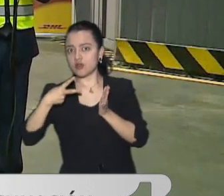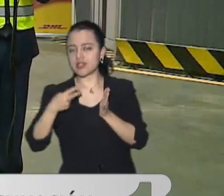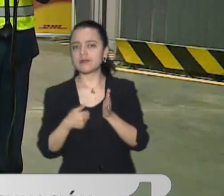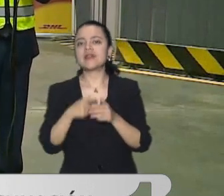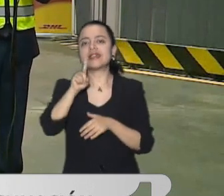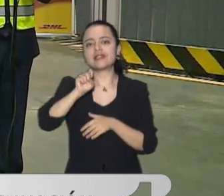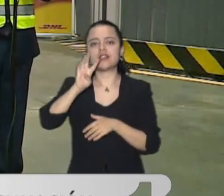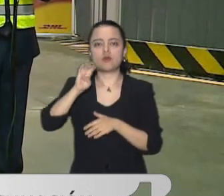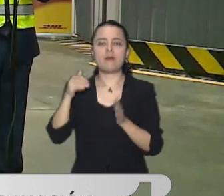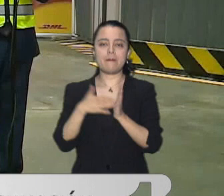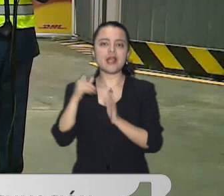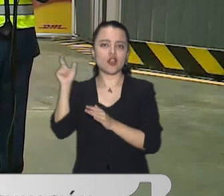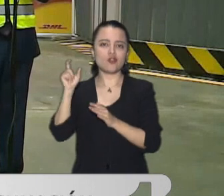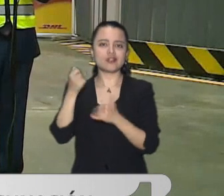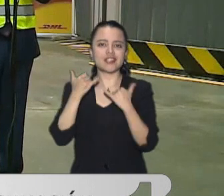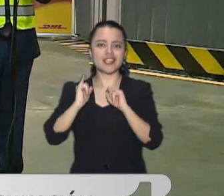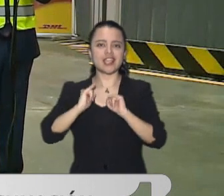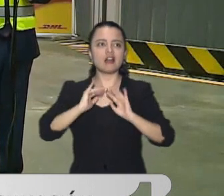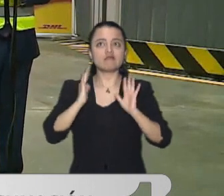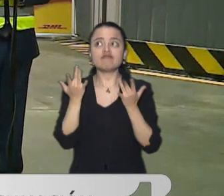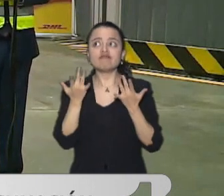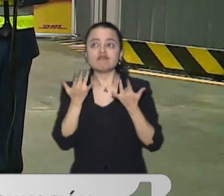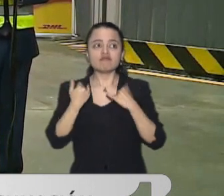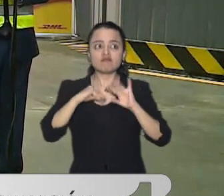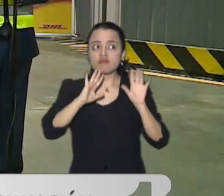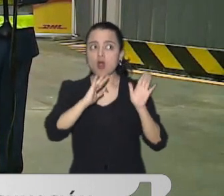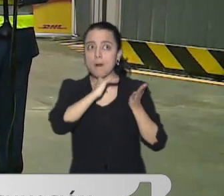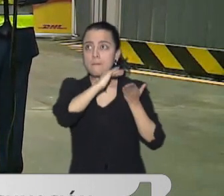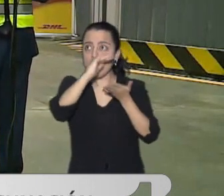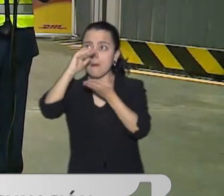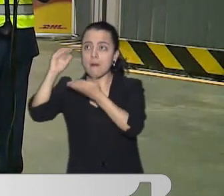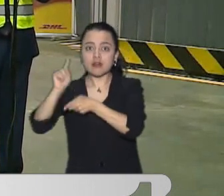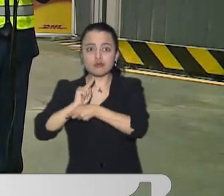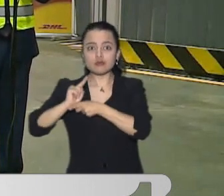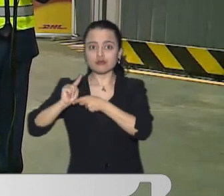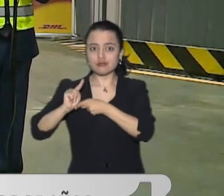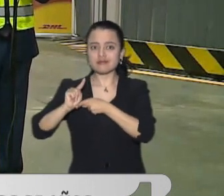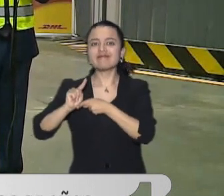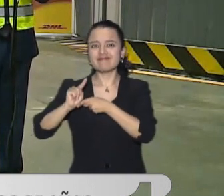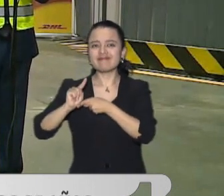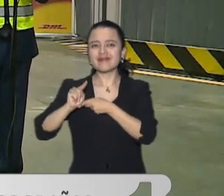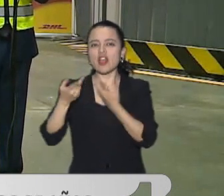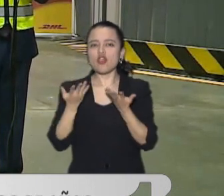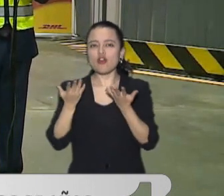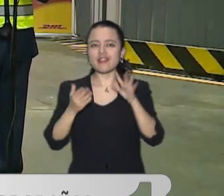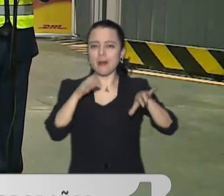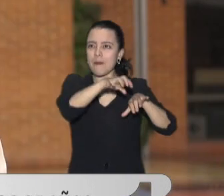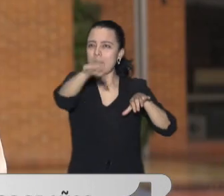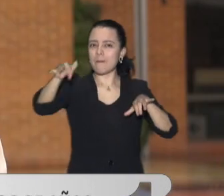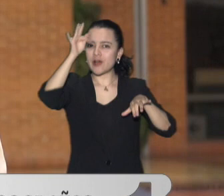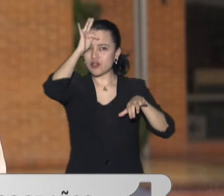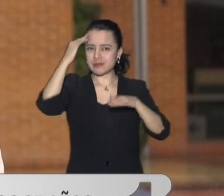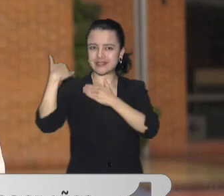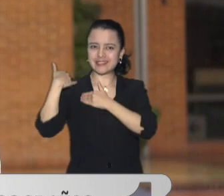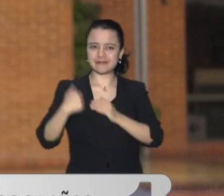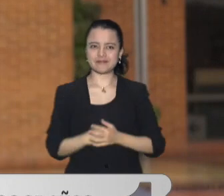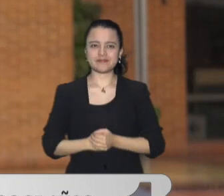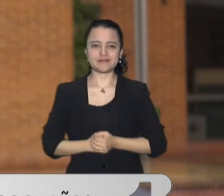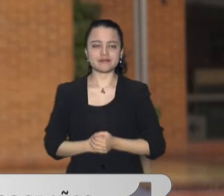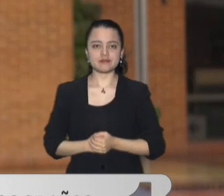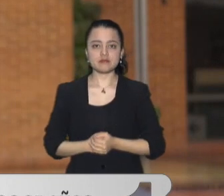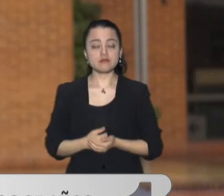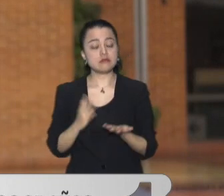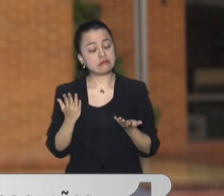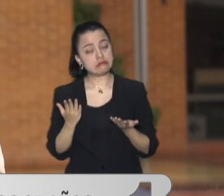dosis que fueron remitidas o están siendo remitidas esta semana a las diferentes entidades territoriales.